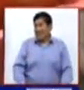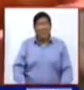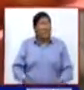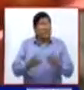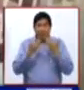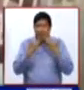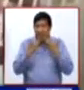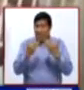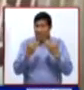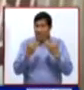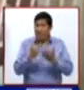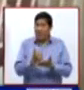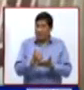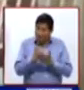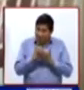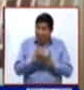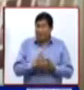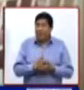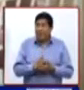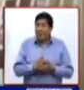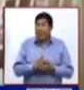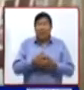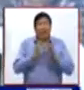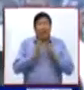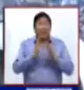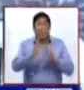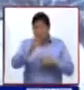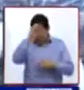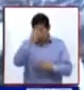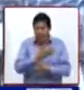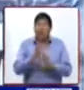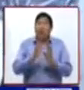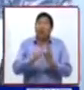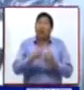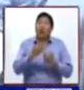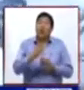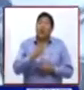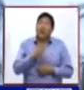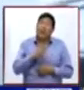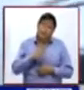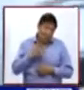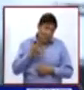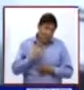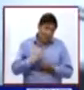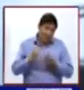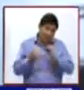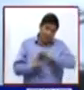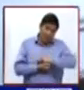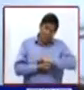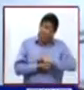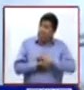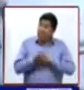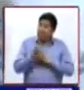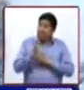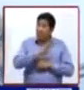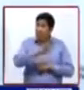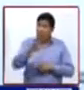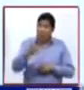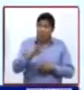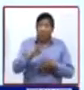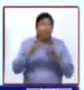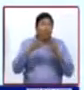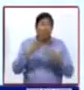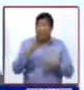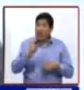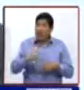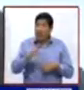Muchas gracias por ayudarme. A ver, vamos a hablar ahora con su hijito, ¿cómo te sientes? ¿Ha cambiado ya la realidad de ustedes después de